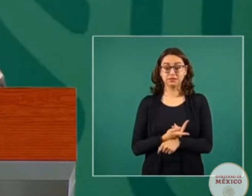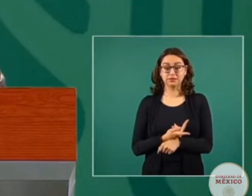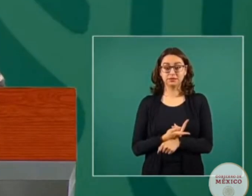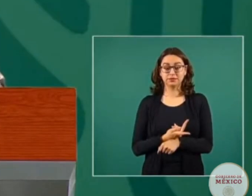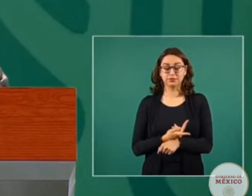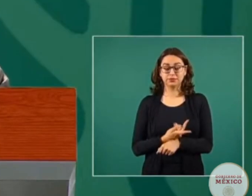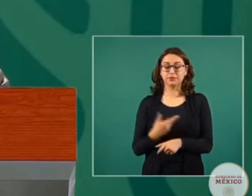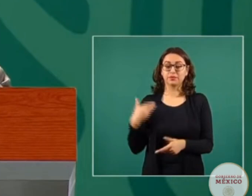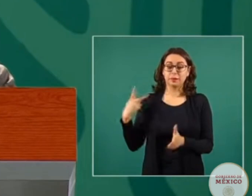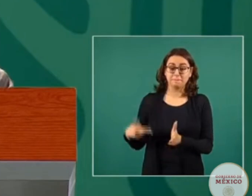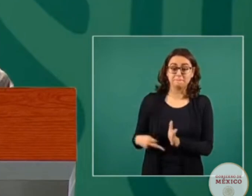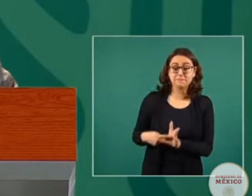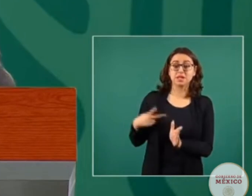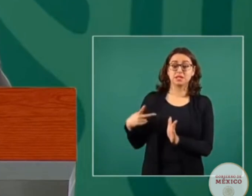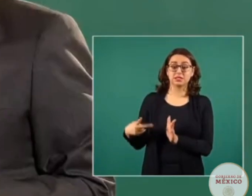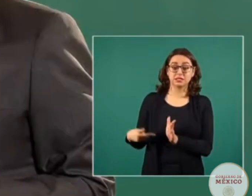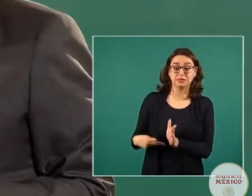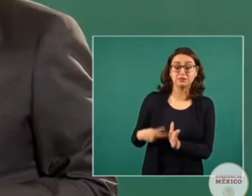y tenemos que